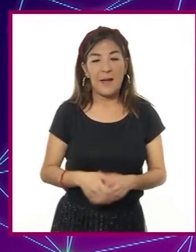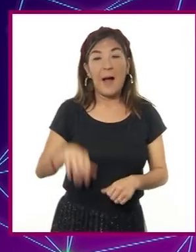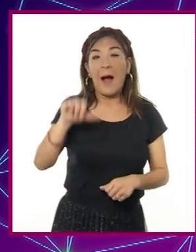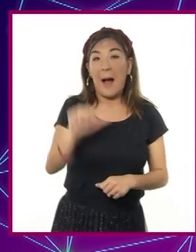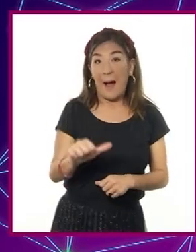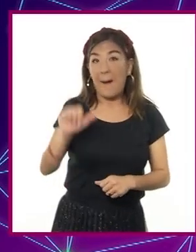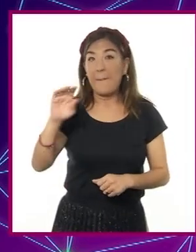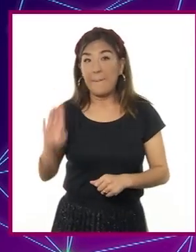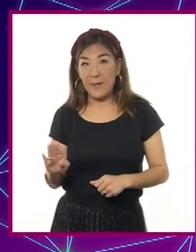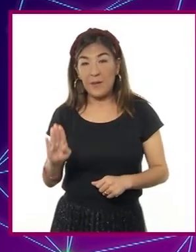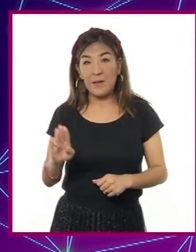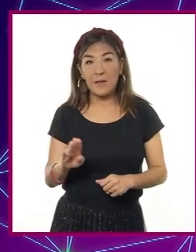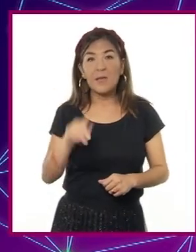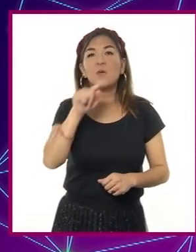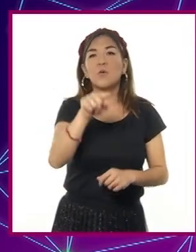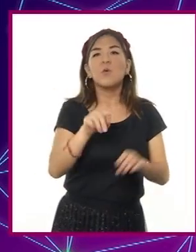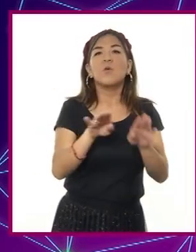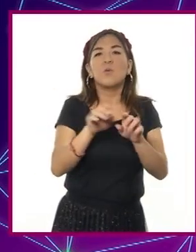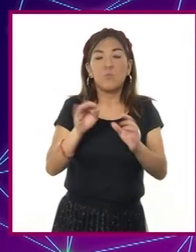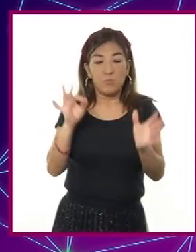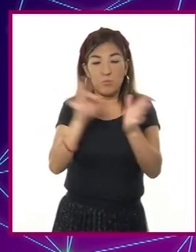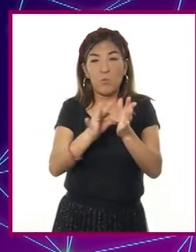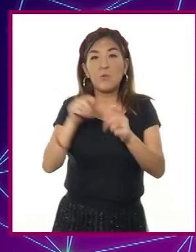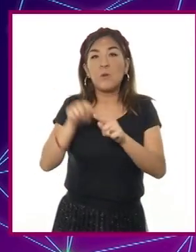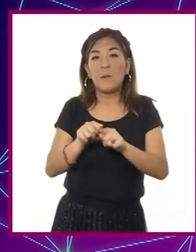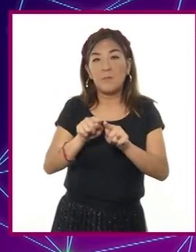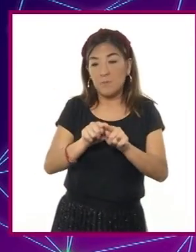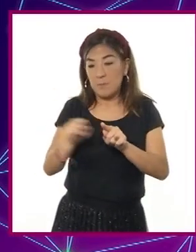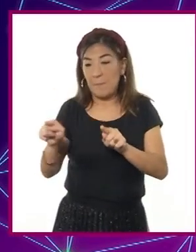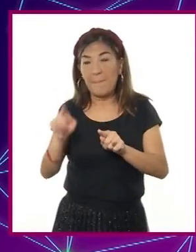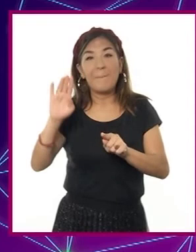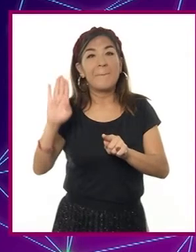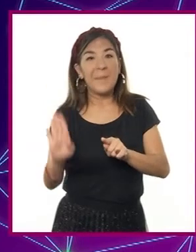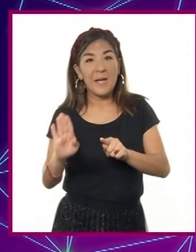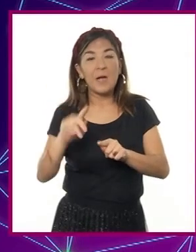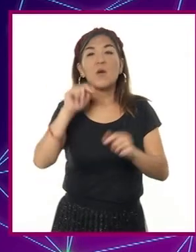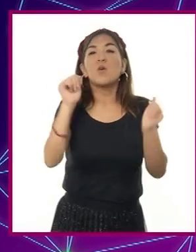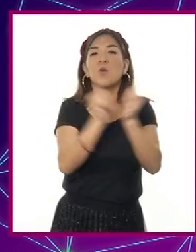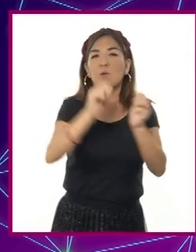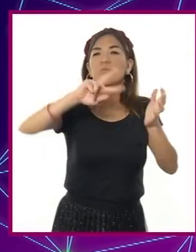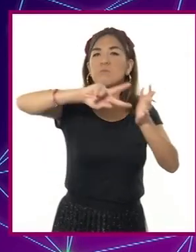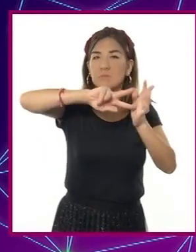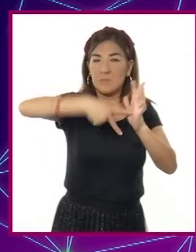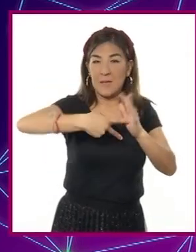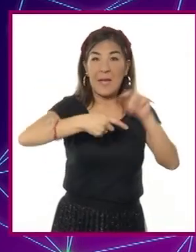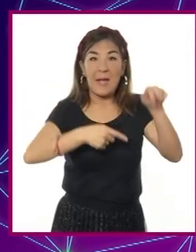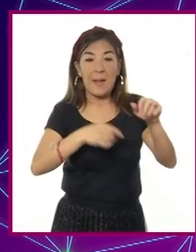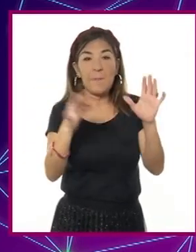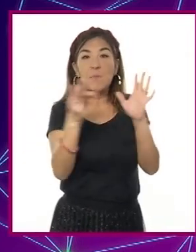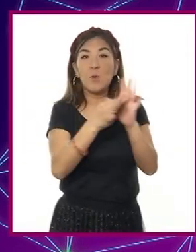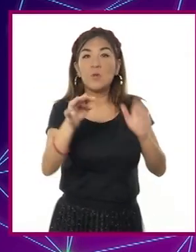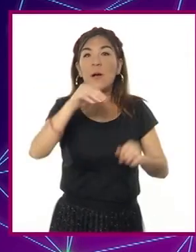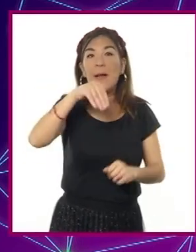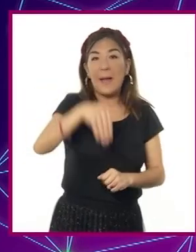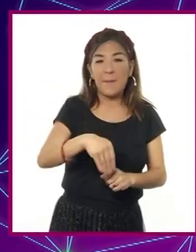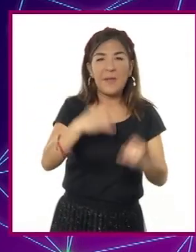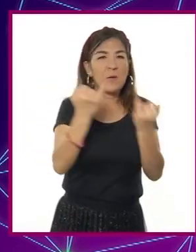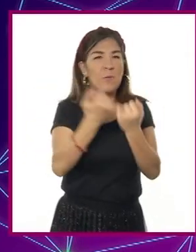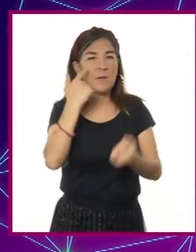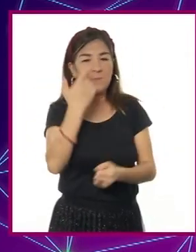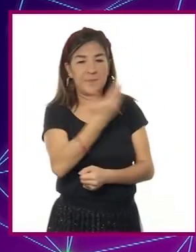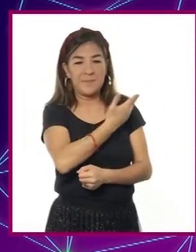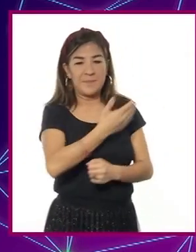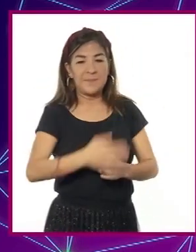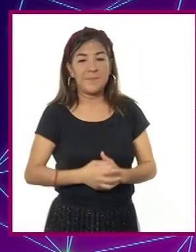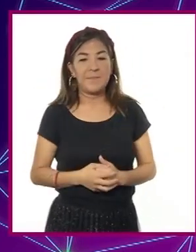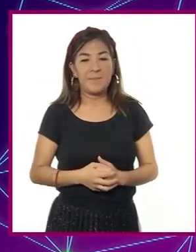AB hacia el lado del punto B. Se apoya el compás en el punto M y se abre hasta el vértice